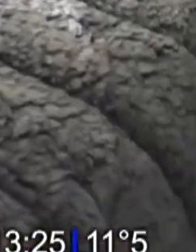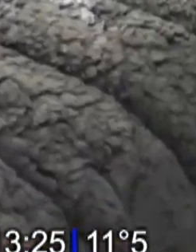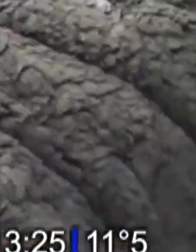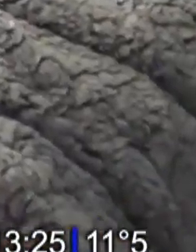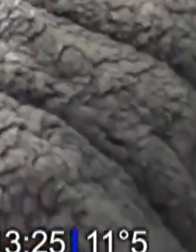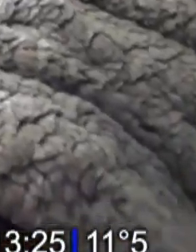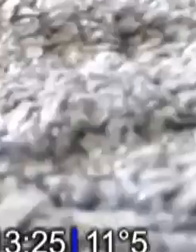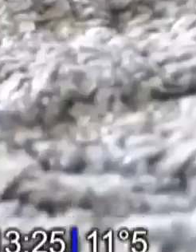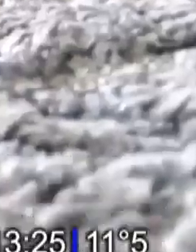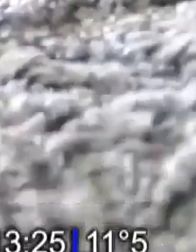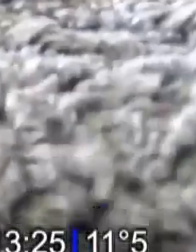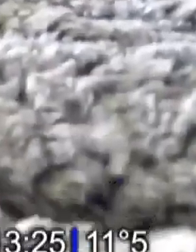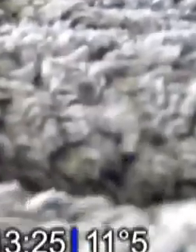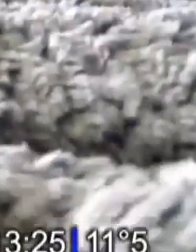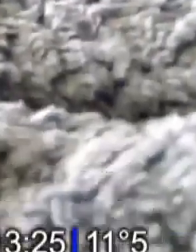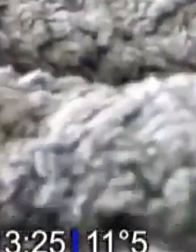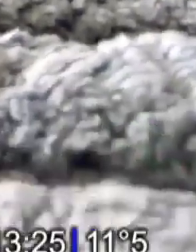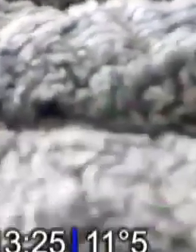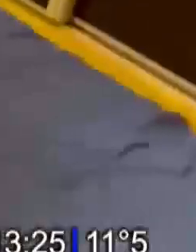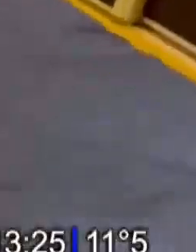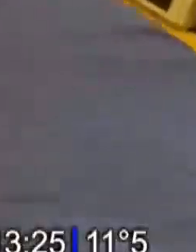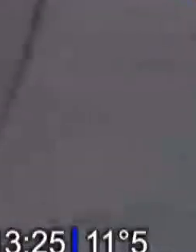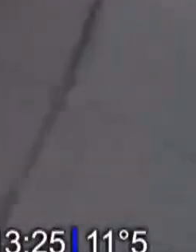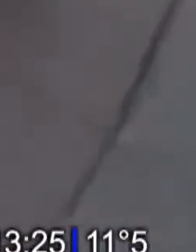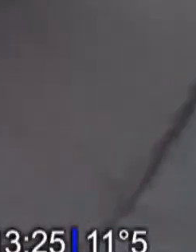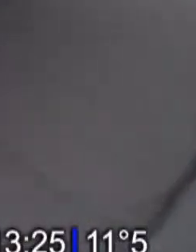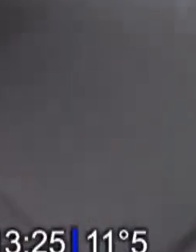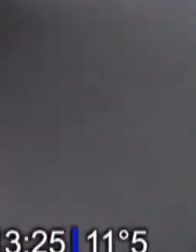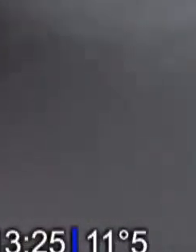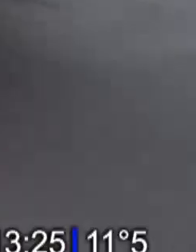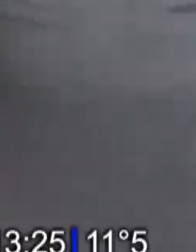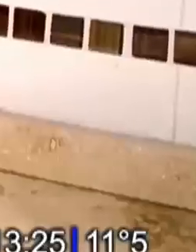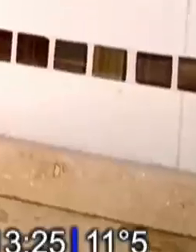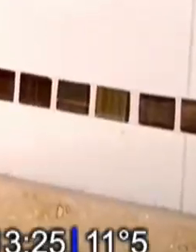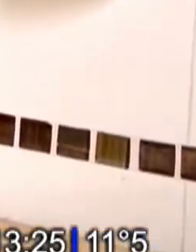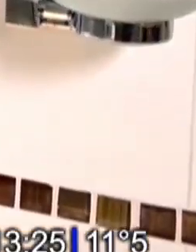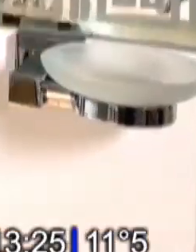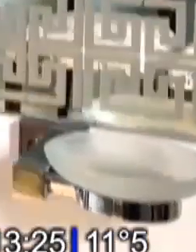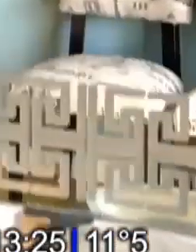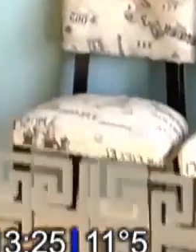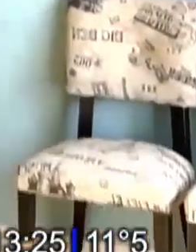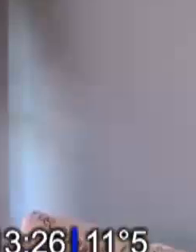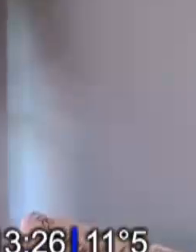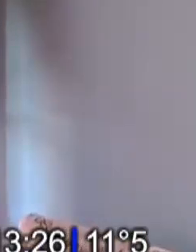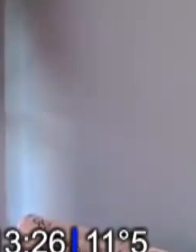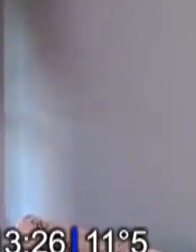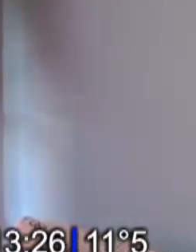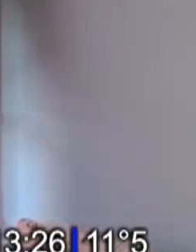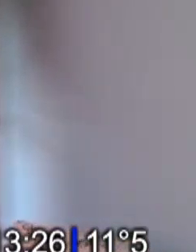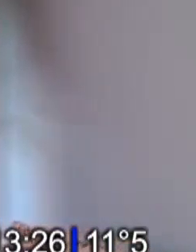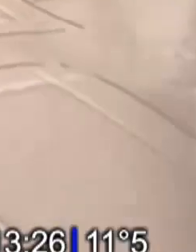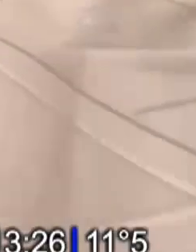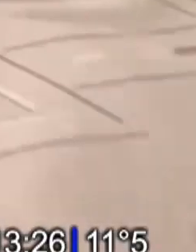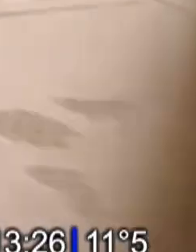Conseguí todo para tu hogar en Martín de Loyola 1144 Oeste, a media cuadra de la Clínica Italia, o pedilo para envío